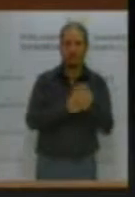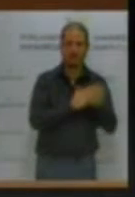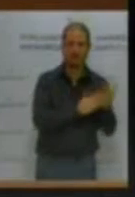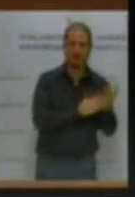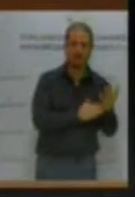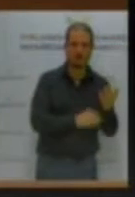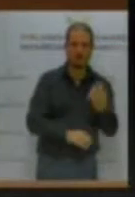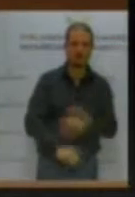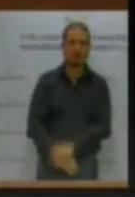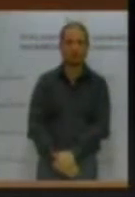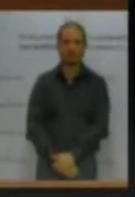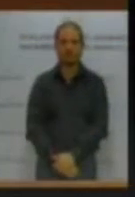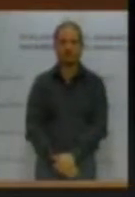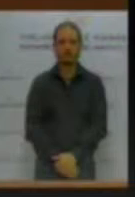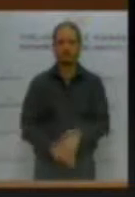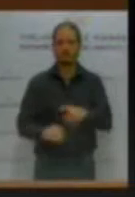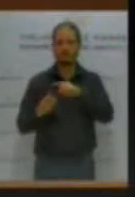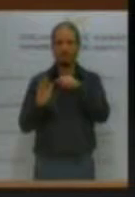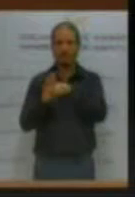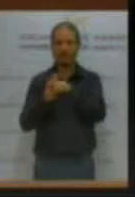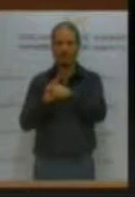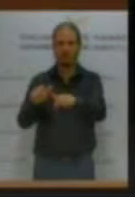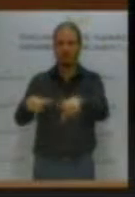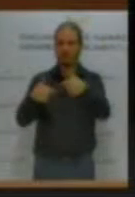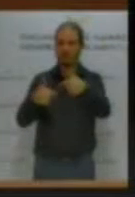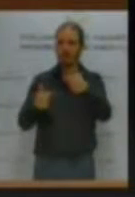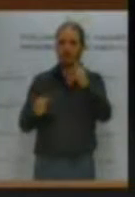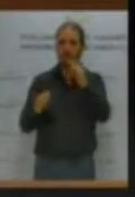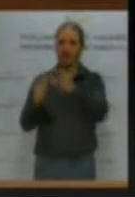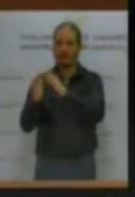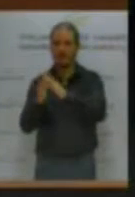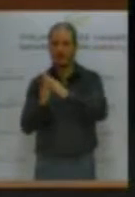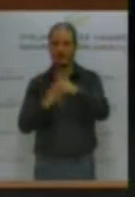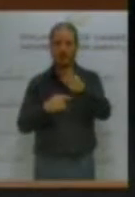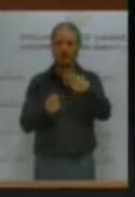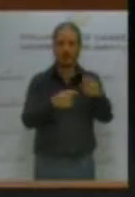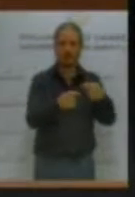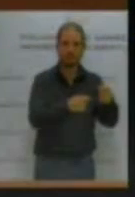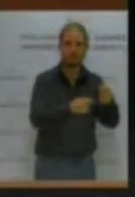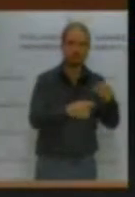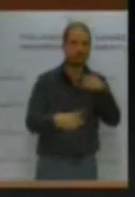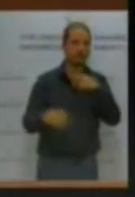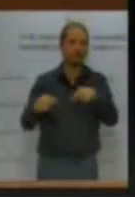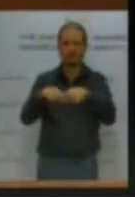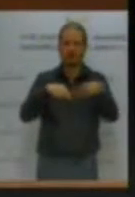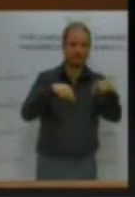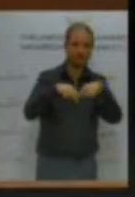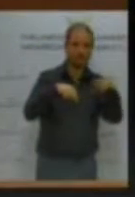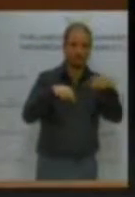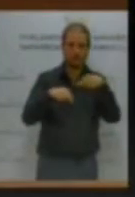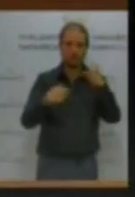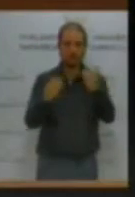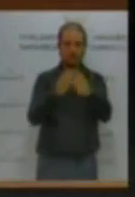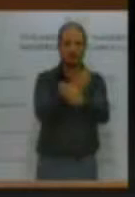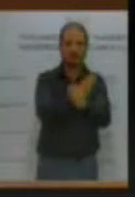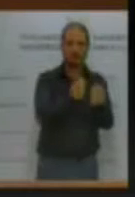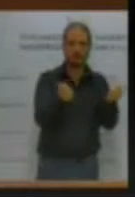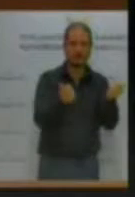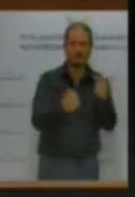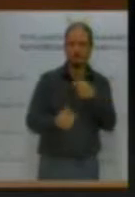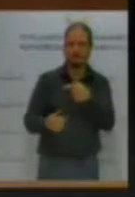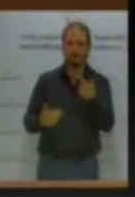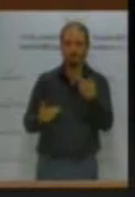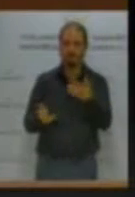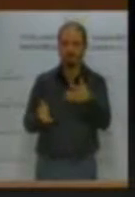una adecuada gestión de los residuos domésticos y comerciales, tanto en transporte, tratamiento y eliminación. Esta ley